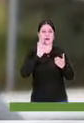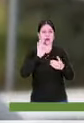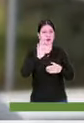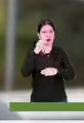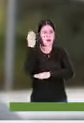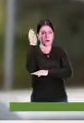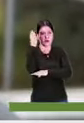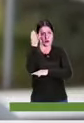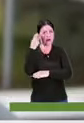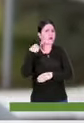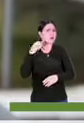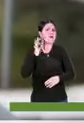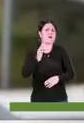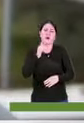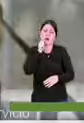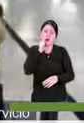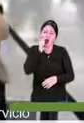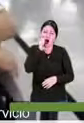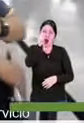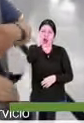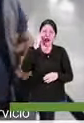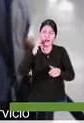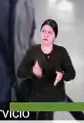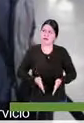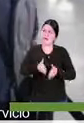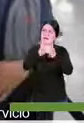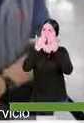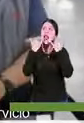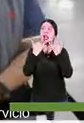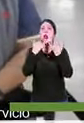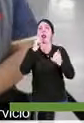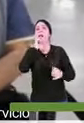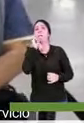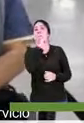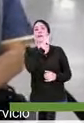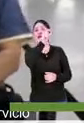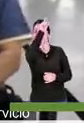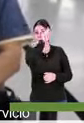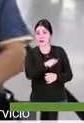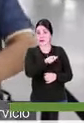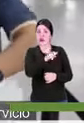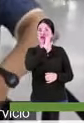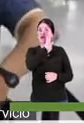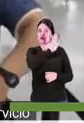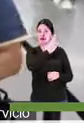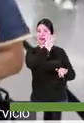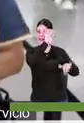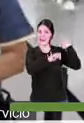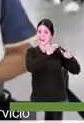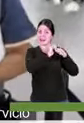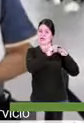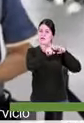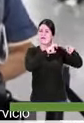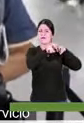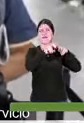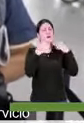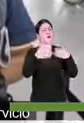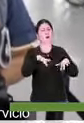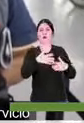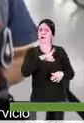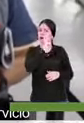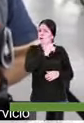los días me desplazo por esta vía. Quisiera preguntarle al secretario de Tránsito qué hacer con el mal servicio